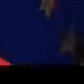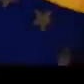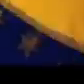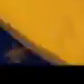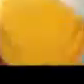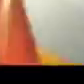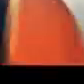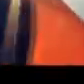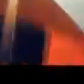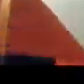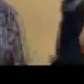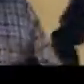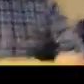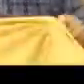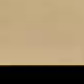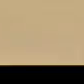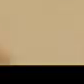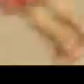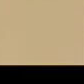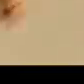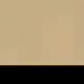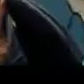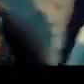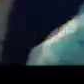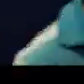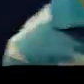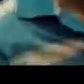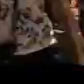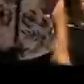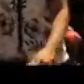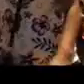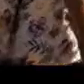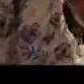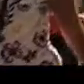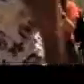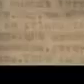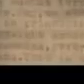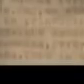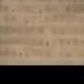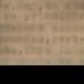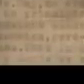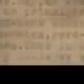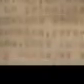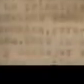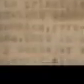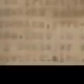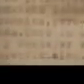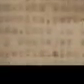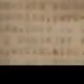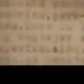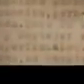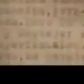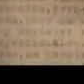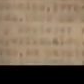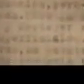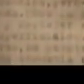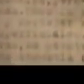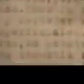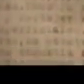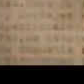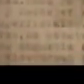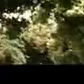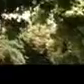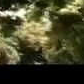avan para asegurar la mayor suma de felicidad posible para el pueblo es difícil y es fácil